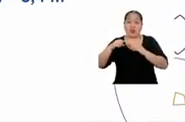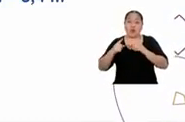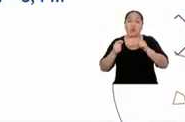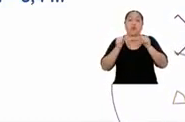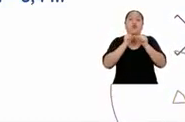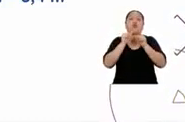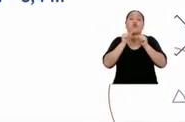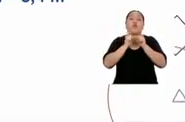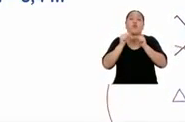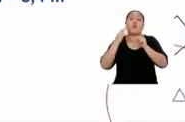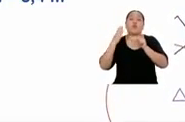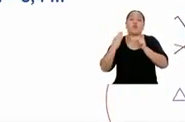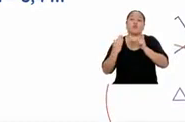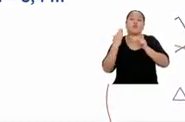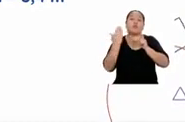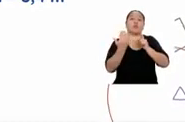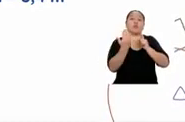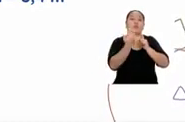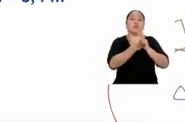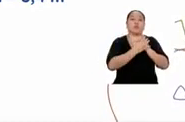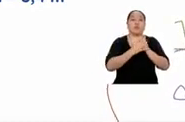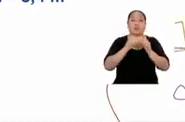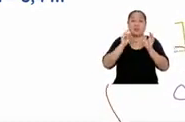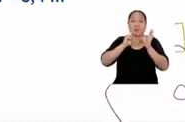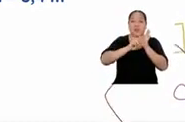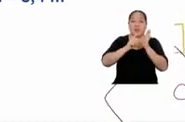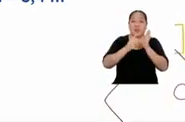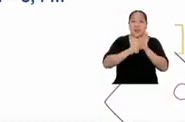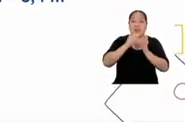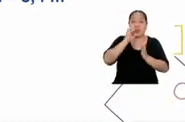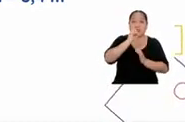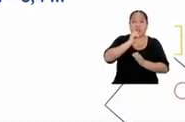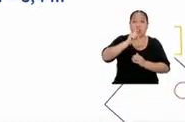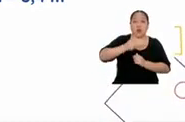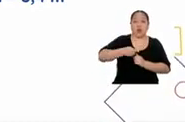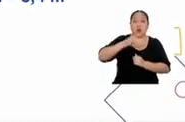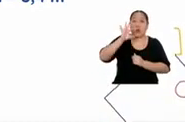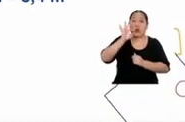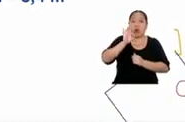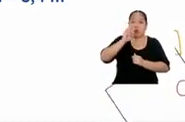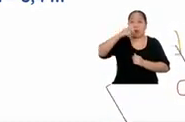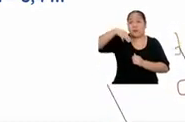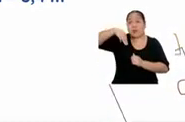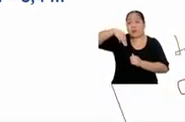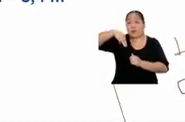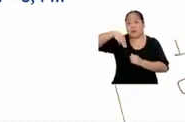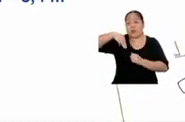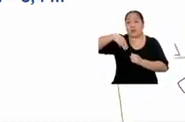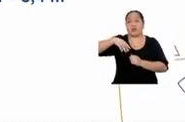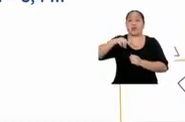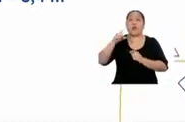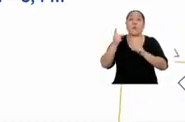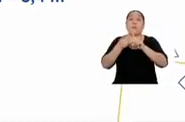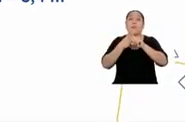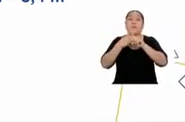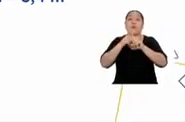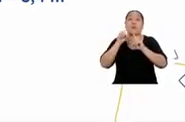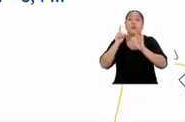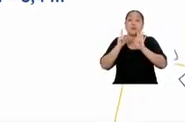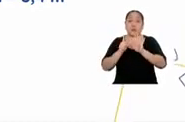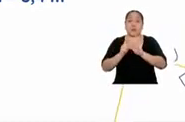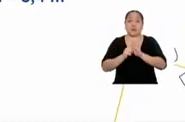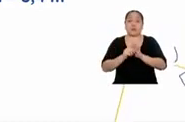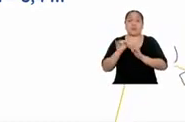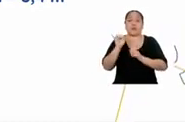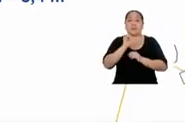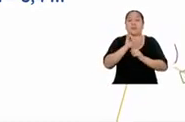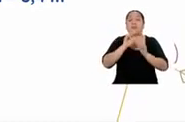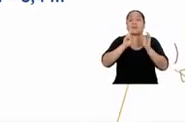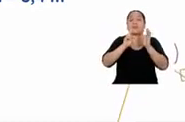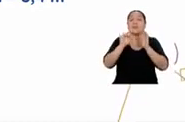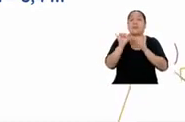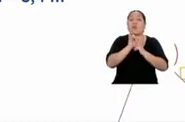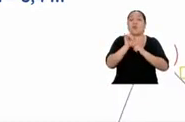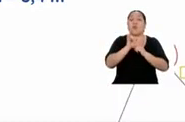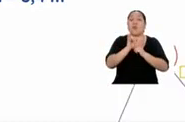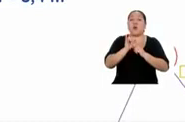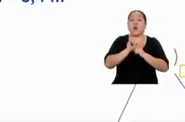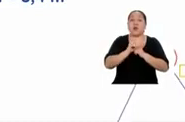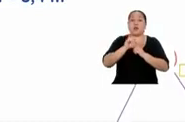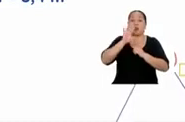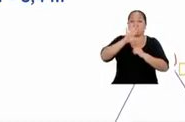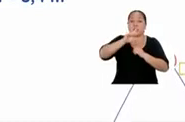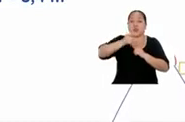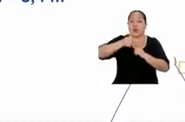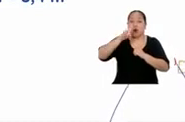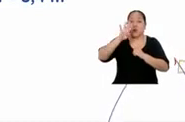lados, es decir, 0,9 metros por 6, resultando 5,4 metros.